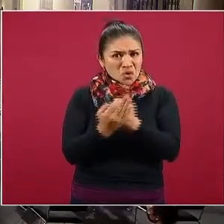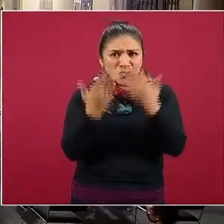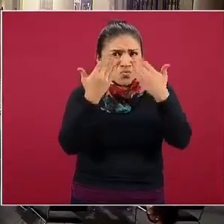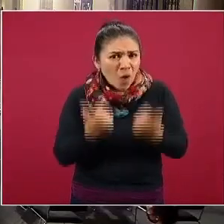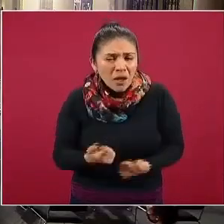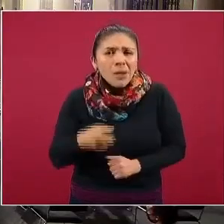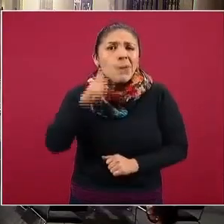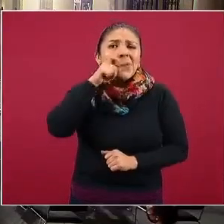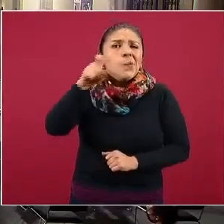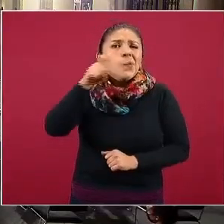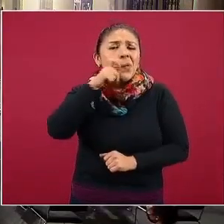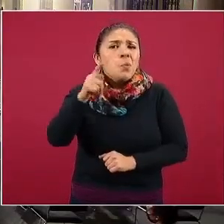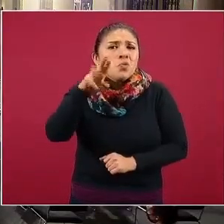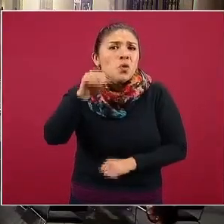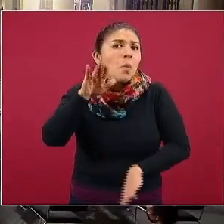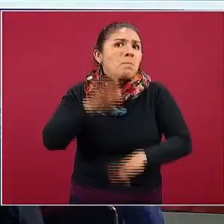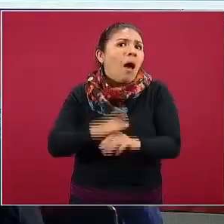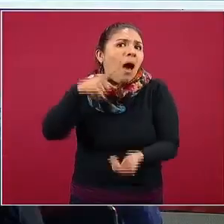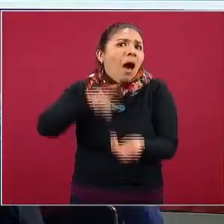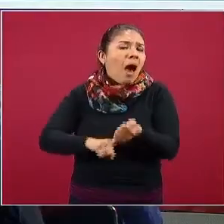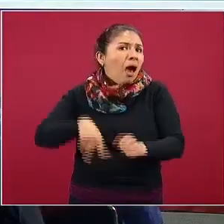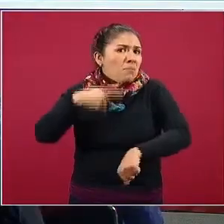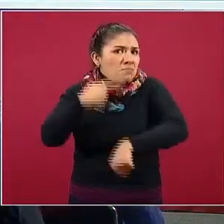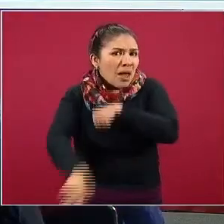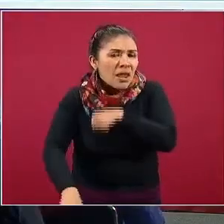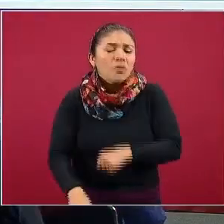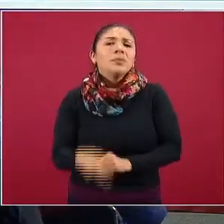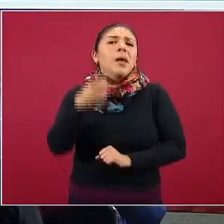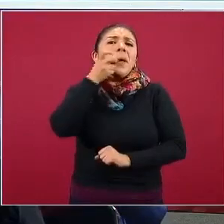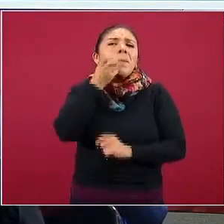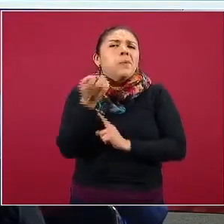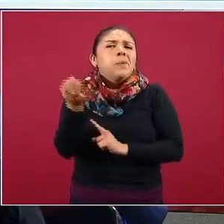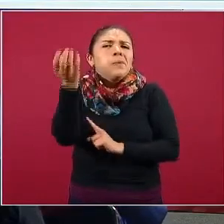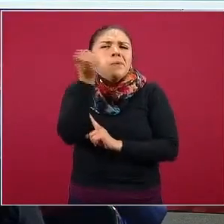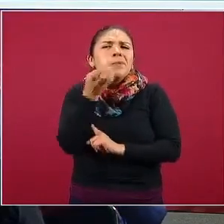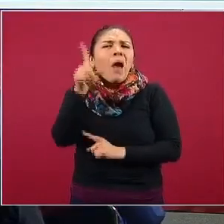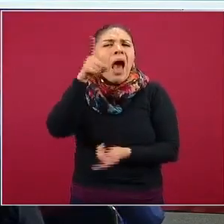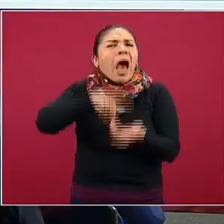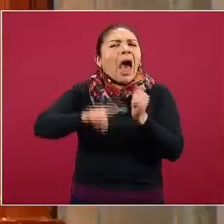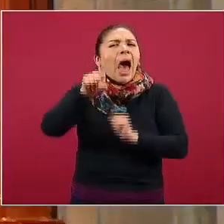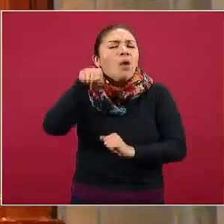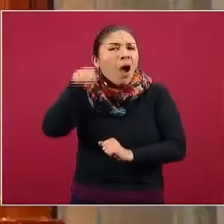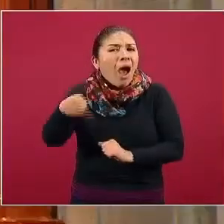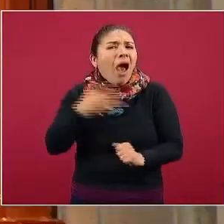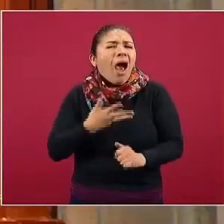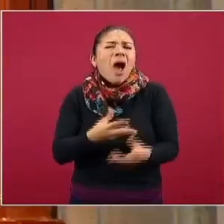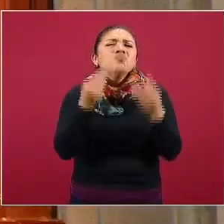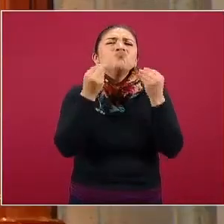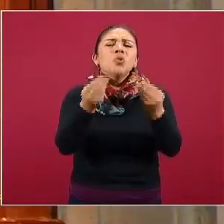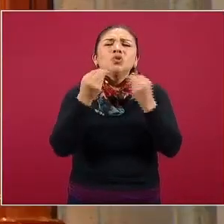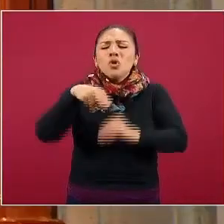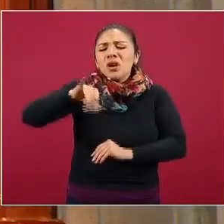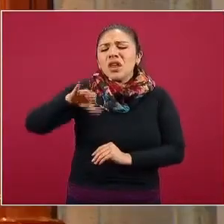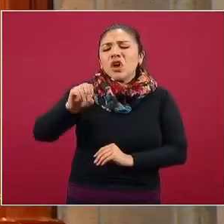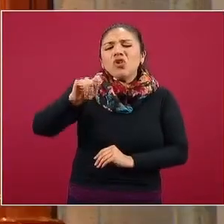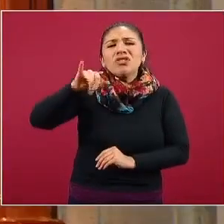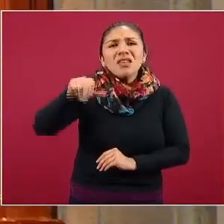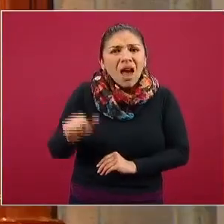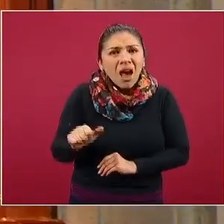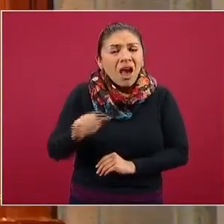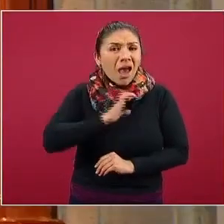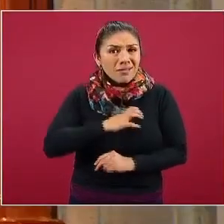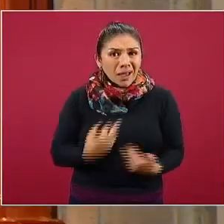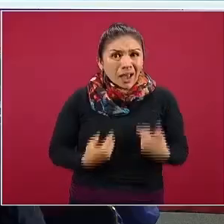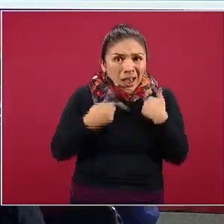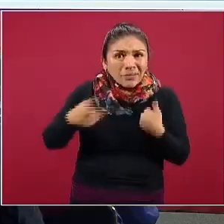los puros que son más tóxicos que los cigarros, las pipas de agua que contienen altísimas cantidades de nicotina y de